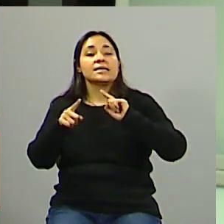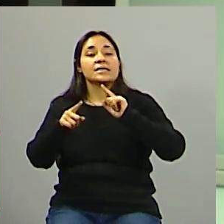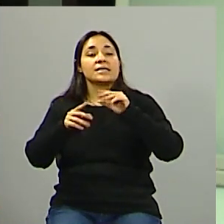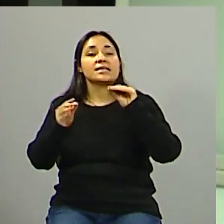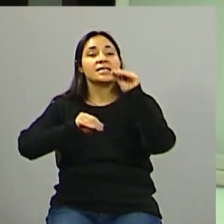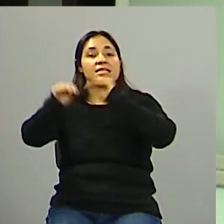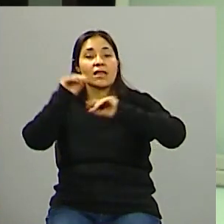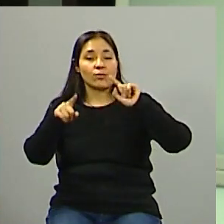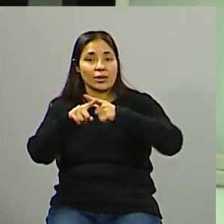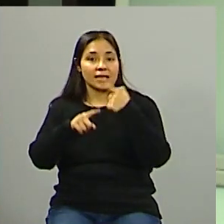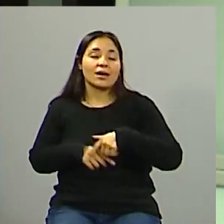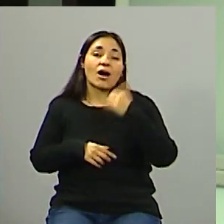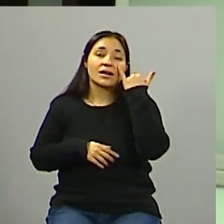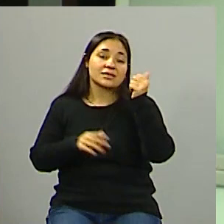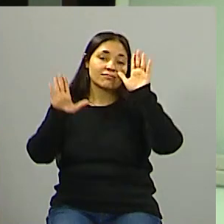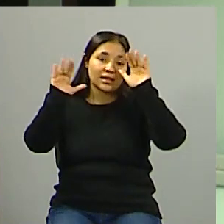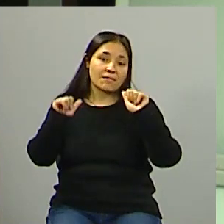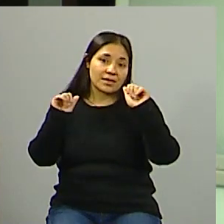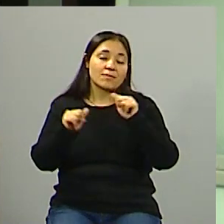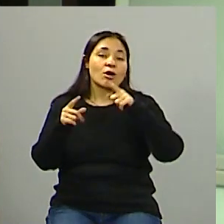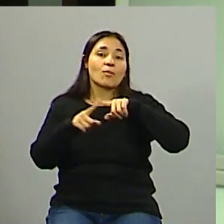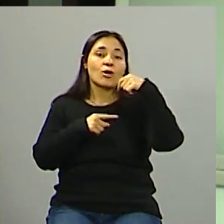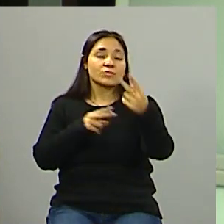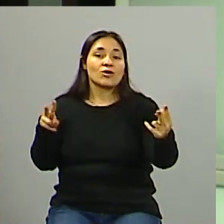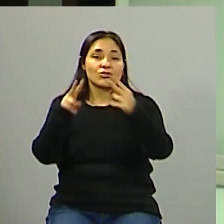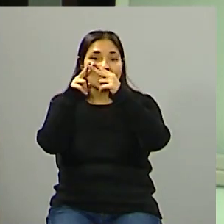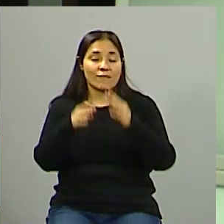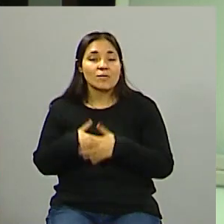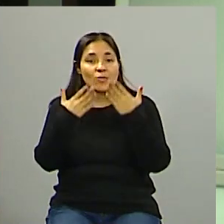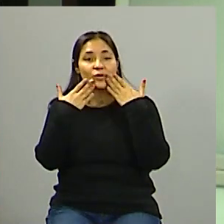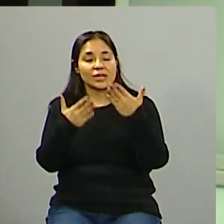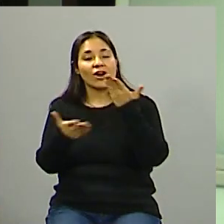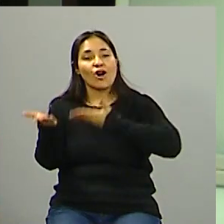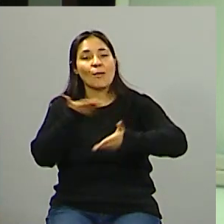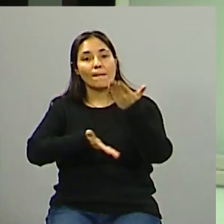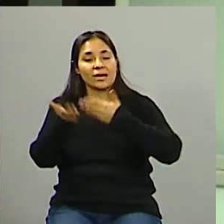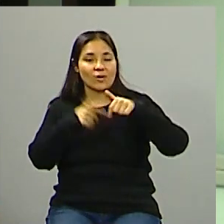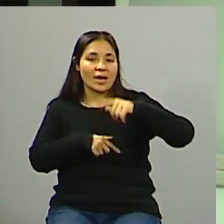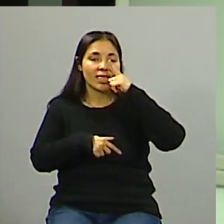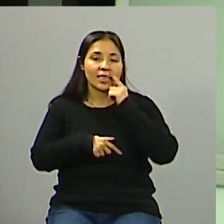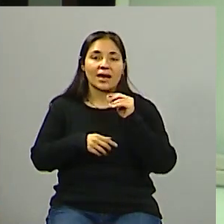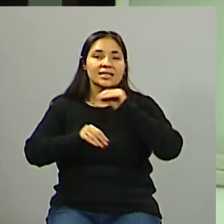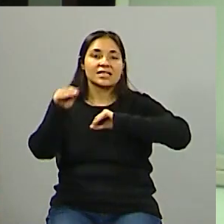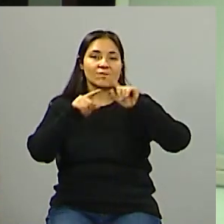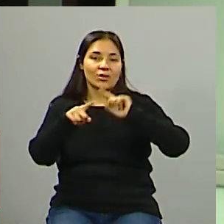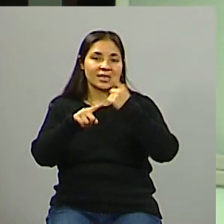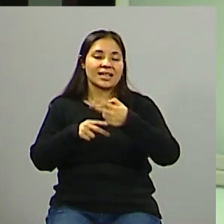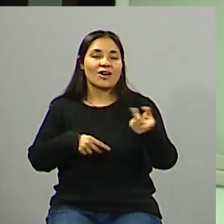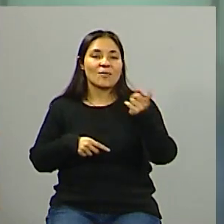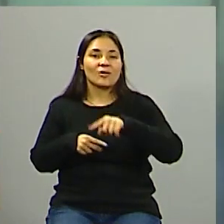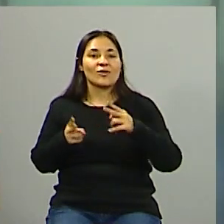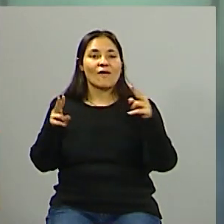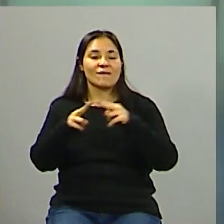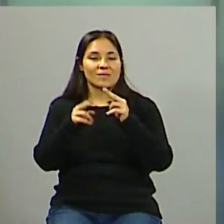Hasta la próxima. Será entonces, quédense con nosotros aquí en Señal. Un placer haber compartido una nueva jornada de Chat Político. Será hasta la próxima.